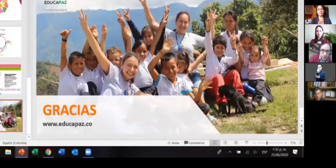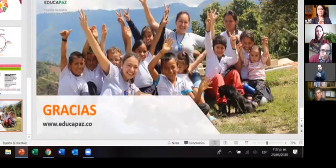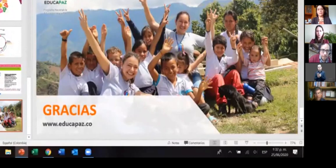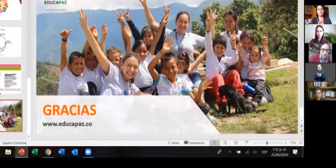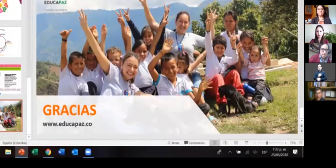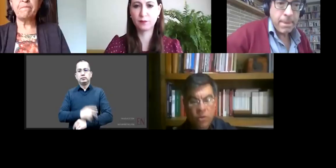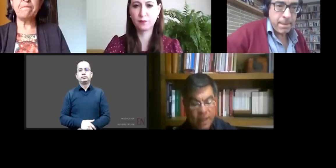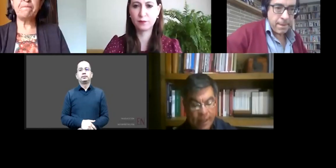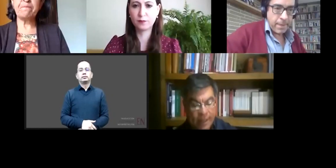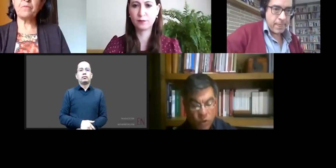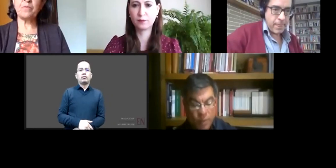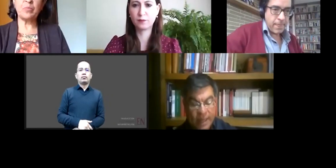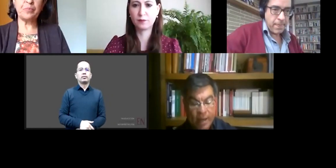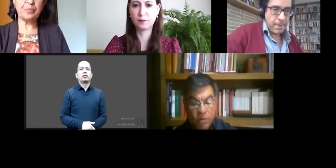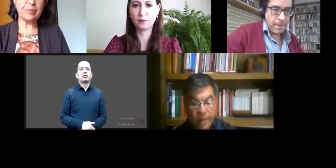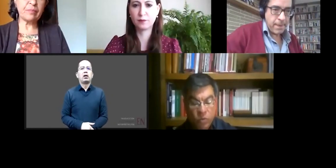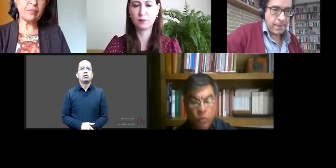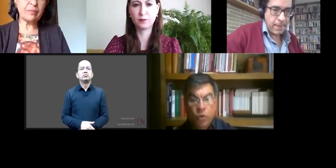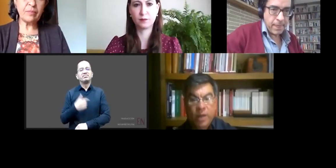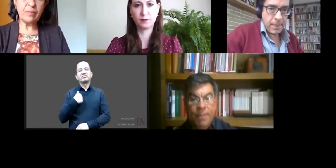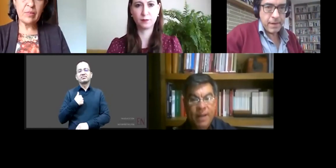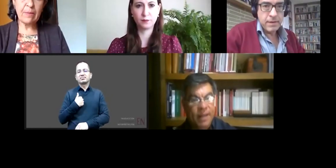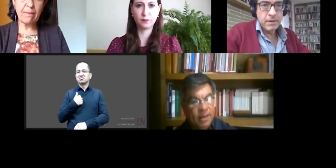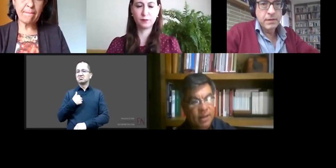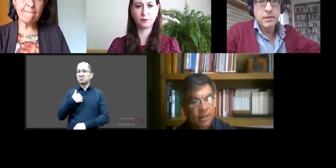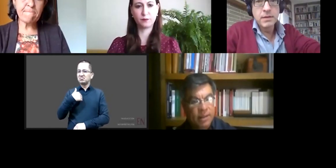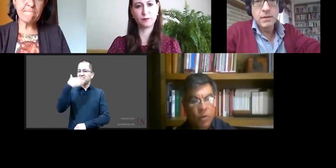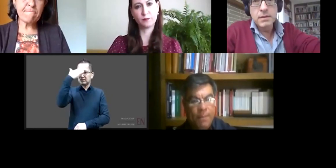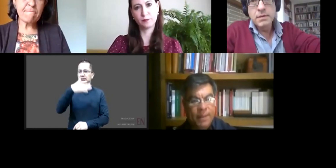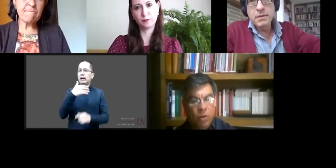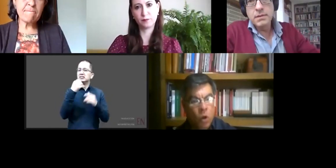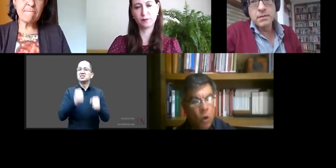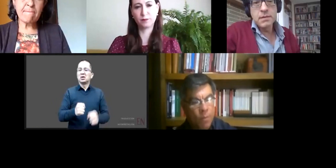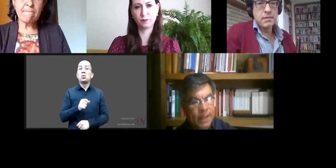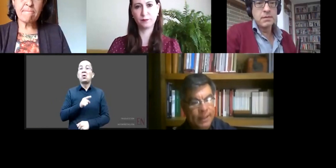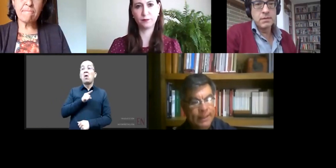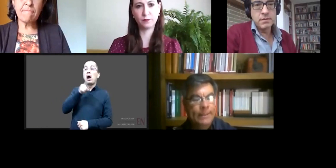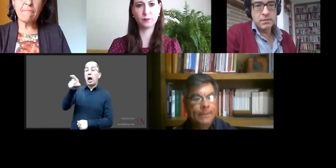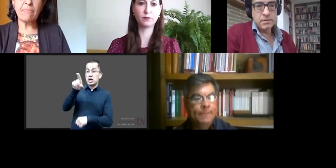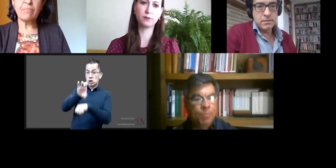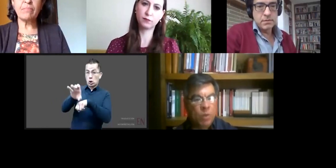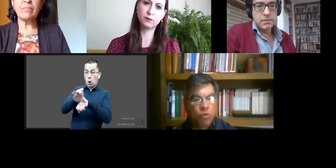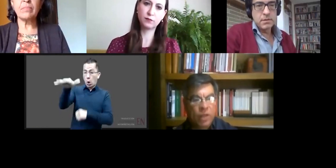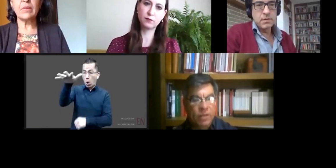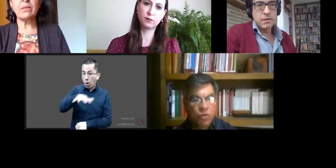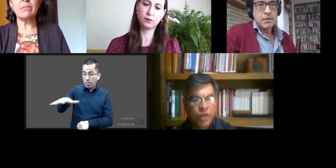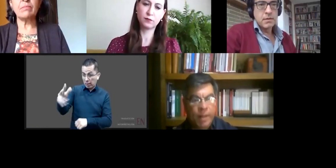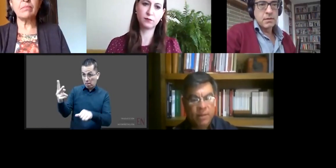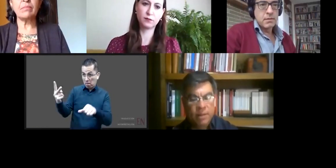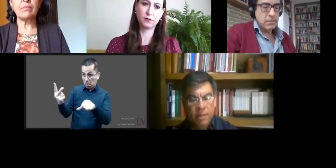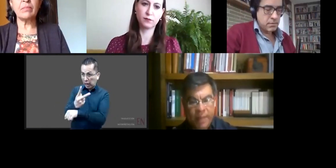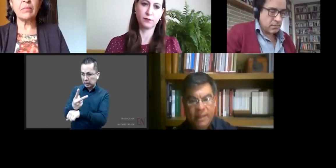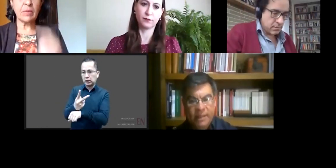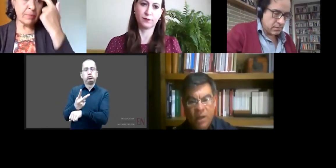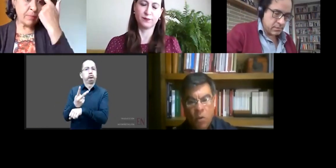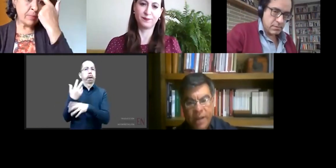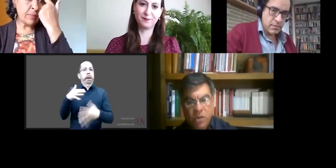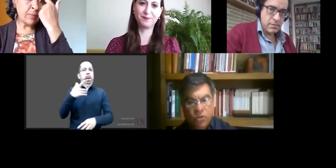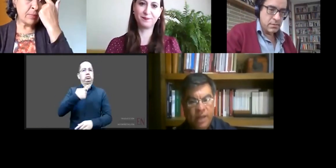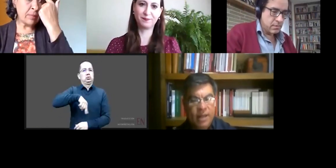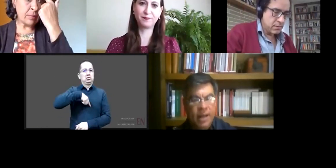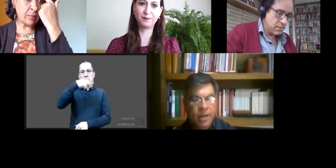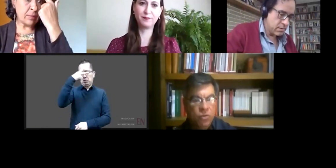estoy convencido que los mexicanos tenemos mucho que aprender de lo que ha pasado en Colombia ustedes nos llevan 25